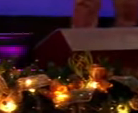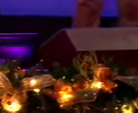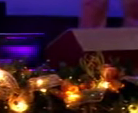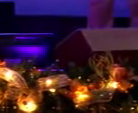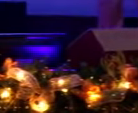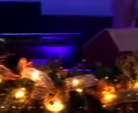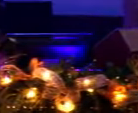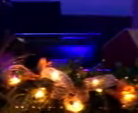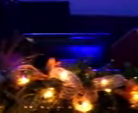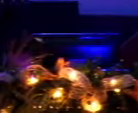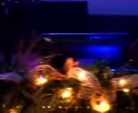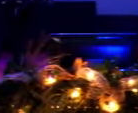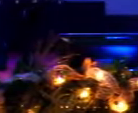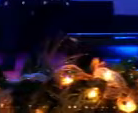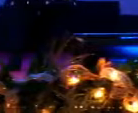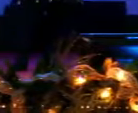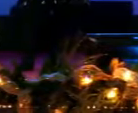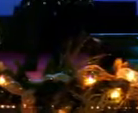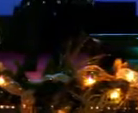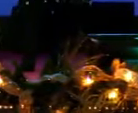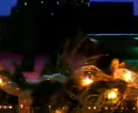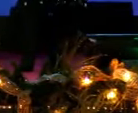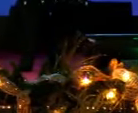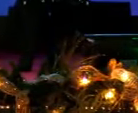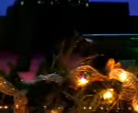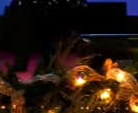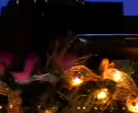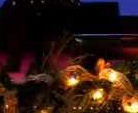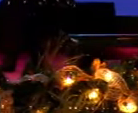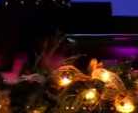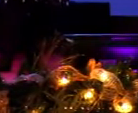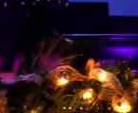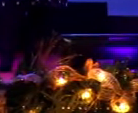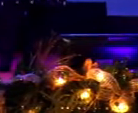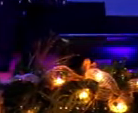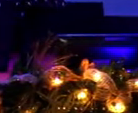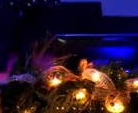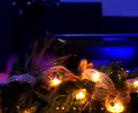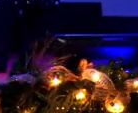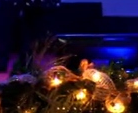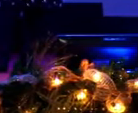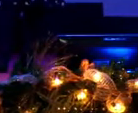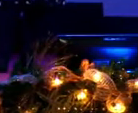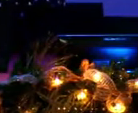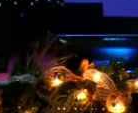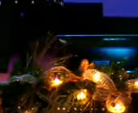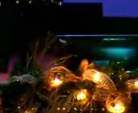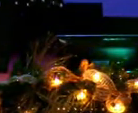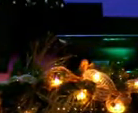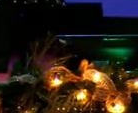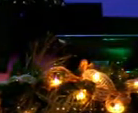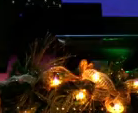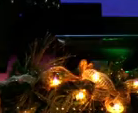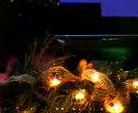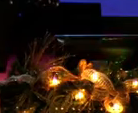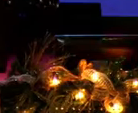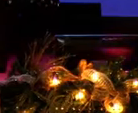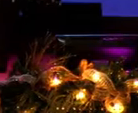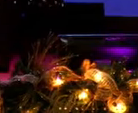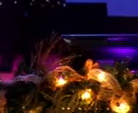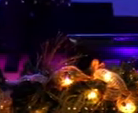Navidad. Cuando Cristo vino a mi ser, puso paz en mi corazón, ya no hay llanto ni más dolor, qué bella es